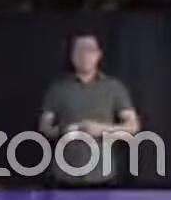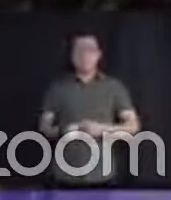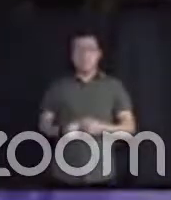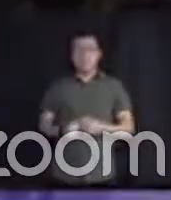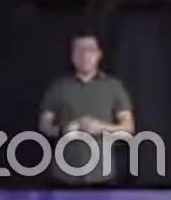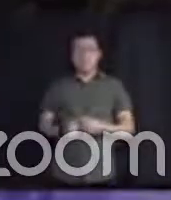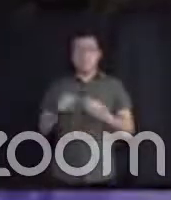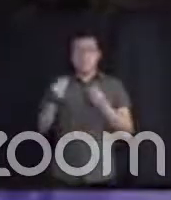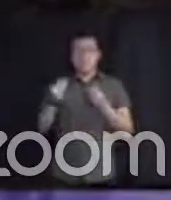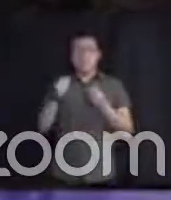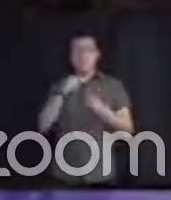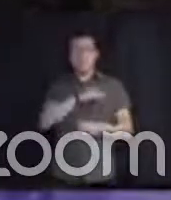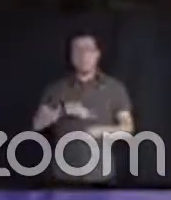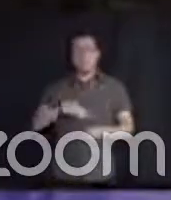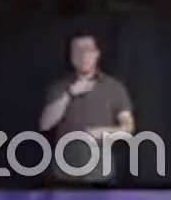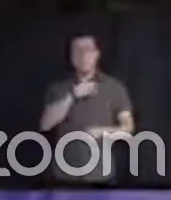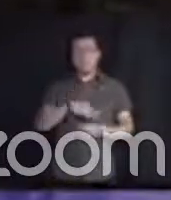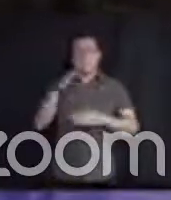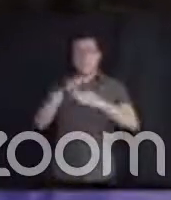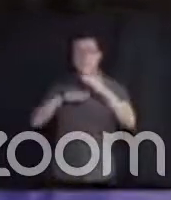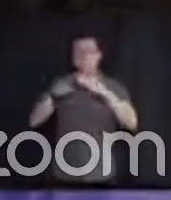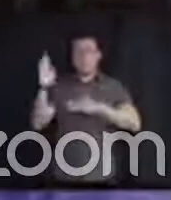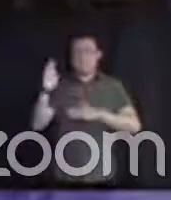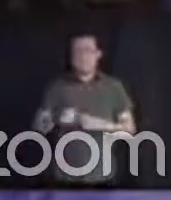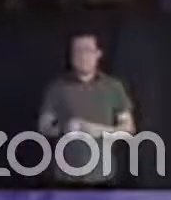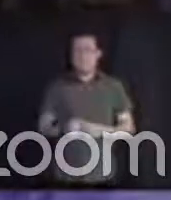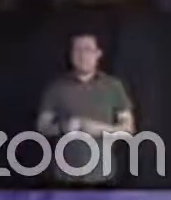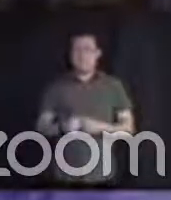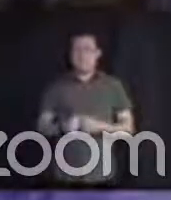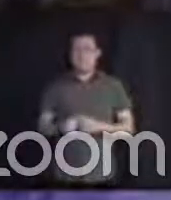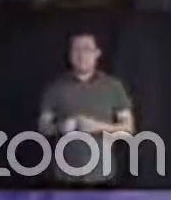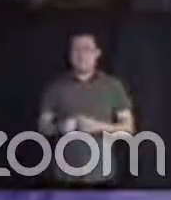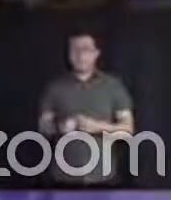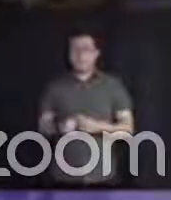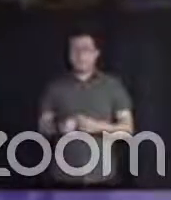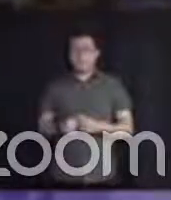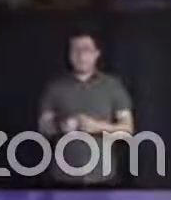Qué felicidad. Qué éxito. Claro.